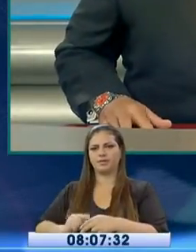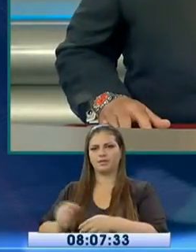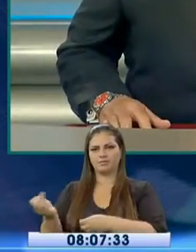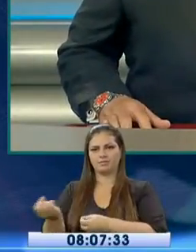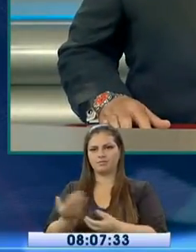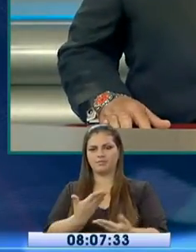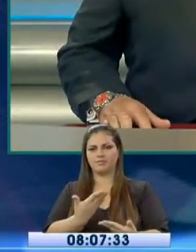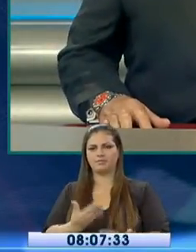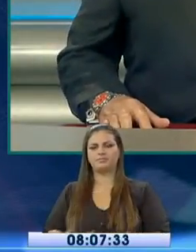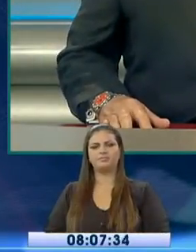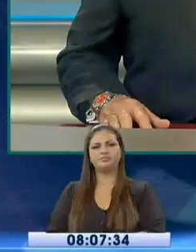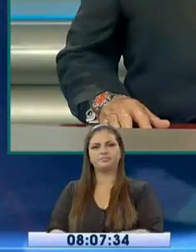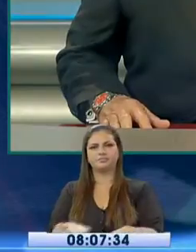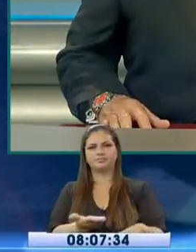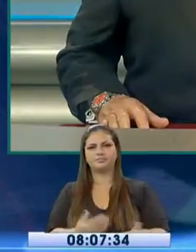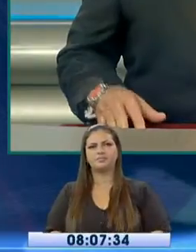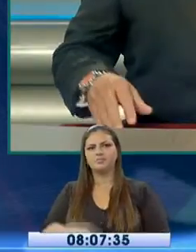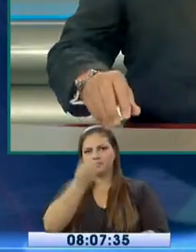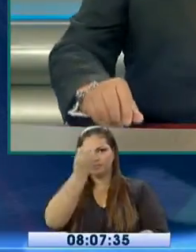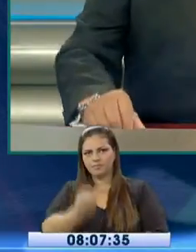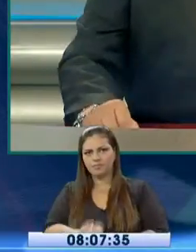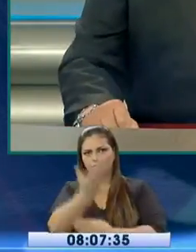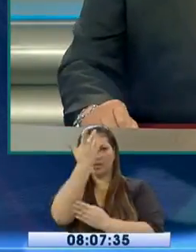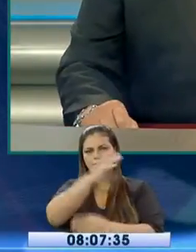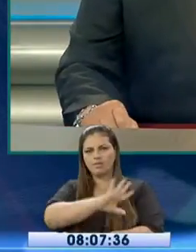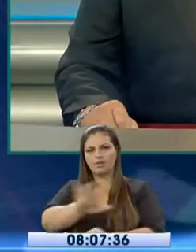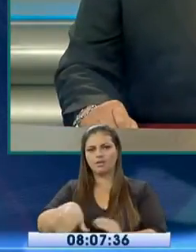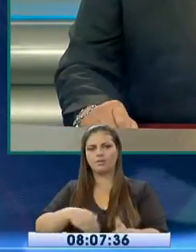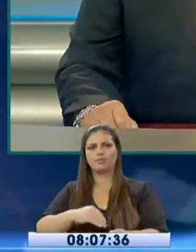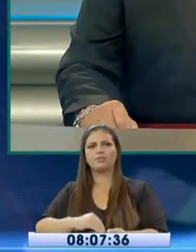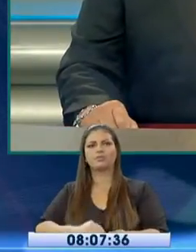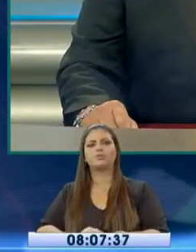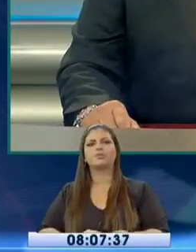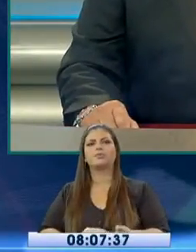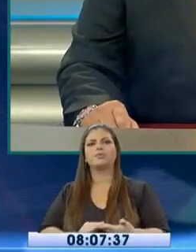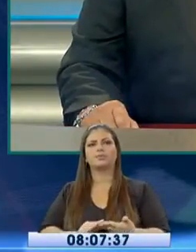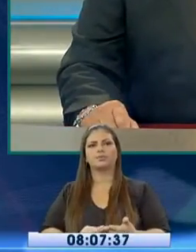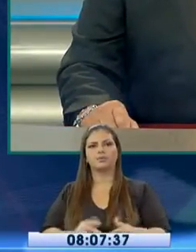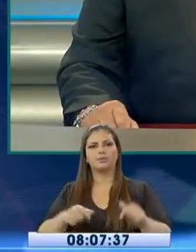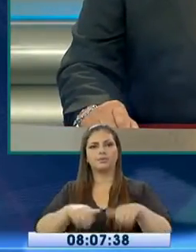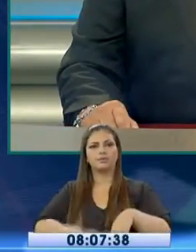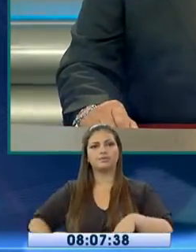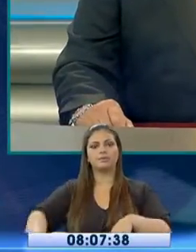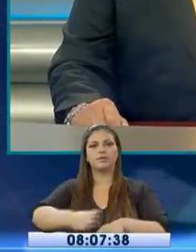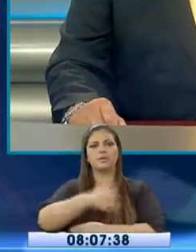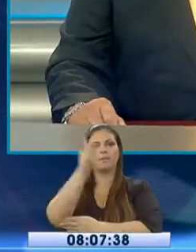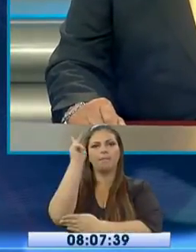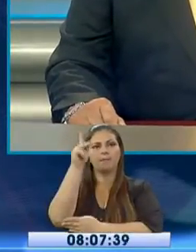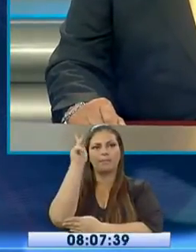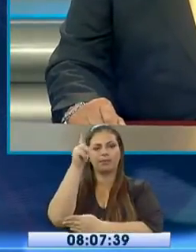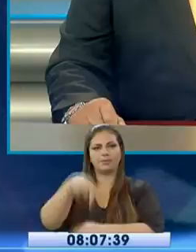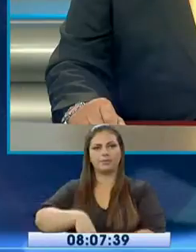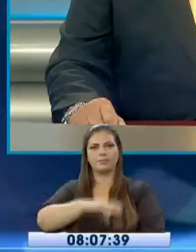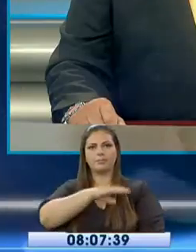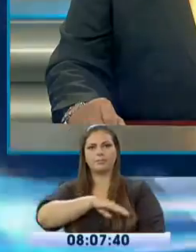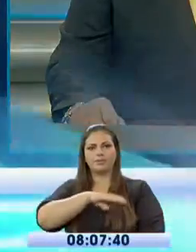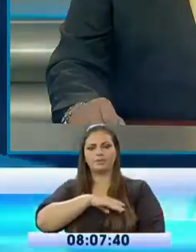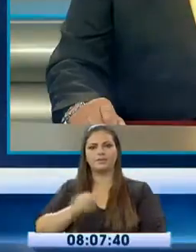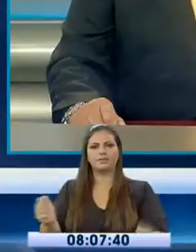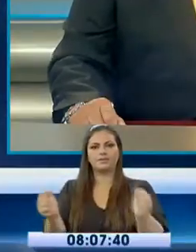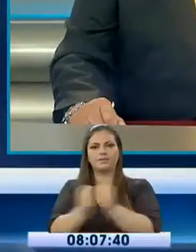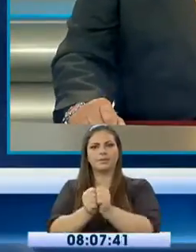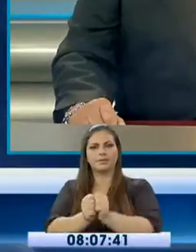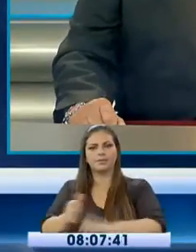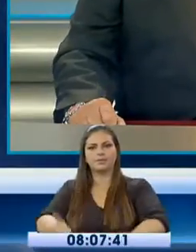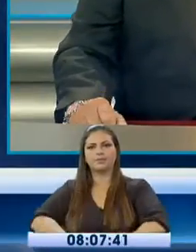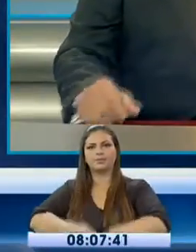usted. Adelante. Buenos días a todos. Fíjense, nos encontramos acá en el distrito Portete, en un sector del distrito Portete, en donde la Policía Nacional junto a la Autoridad